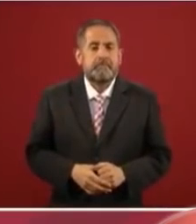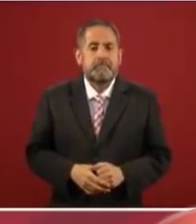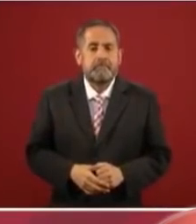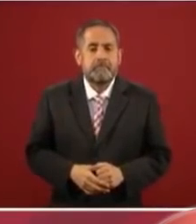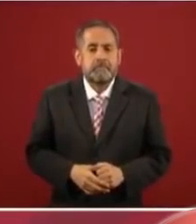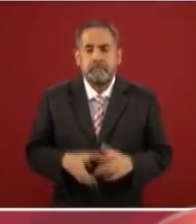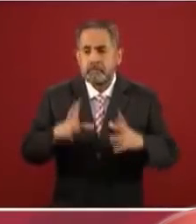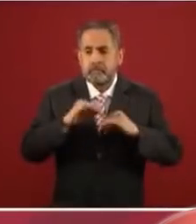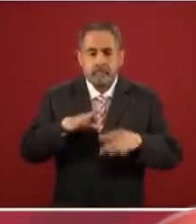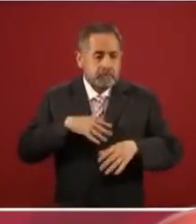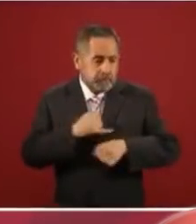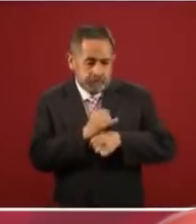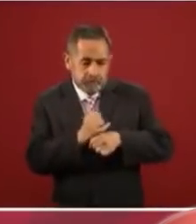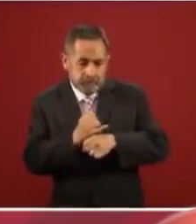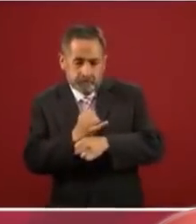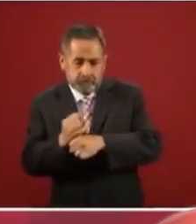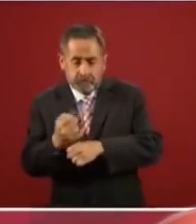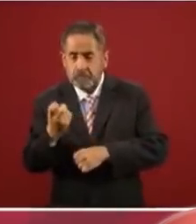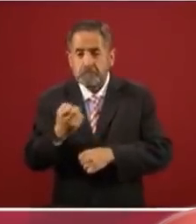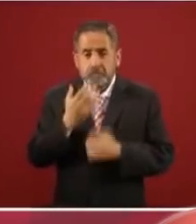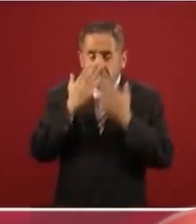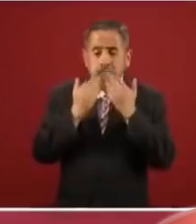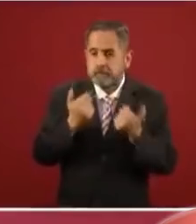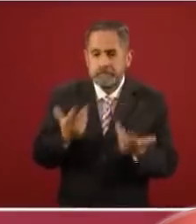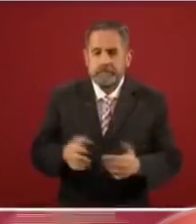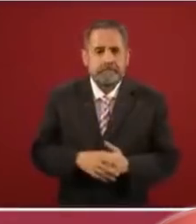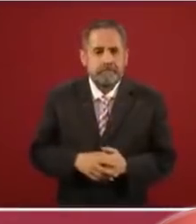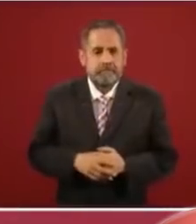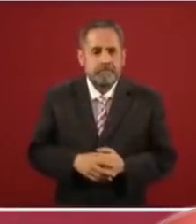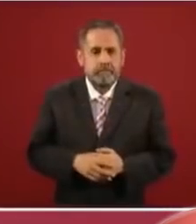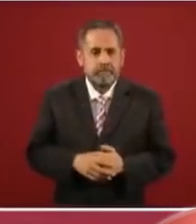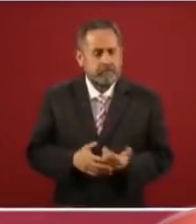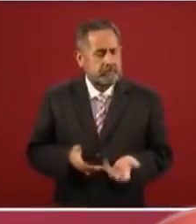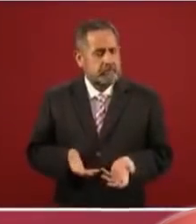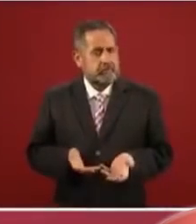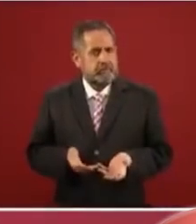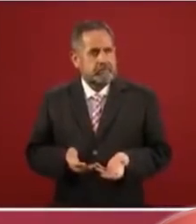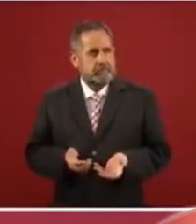No hay investigación sobre eso. Como si eso